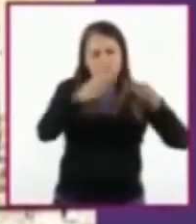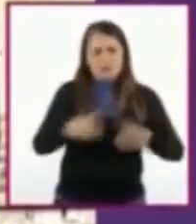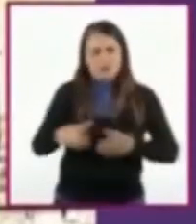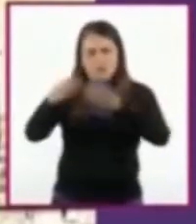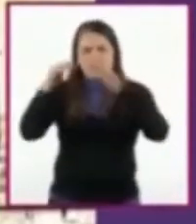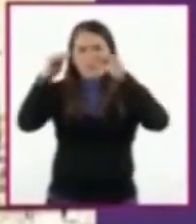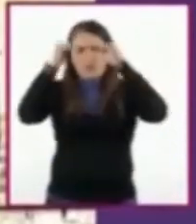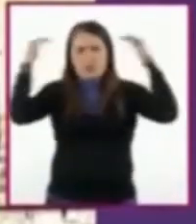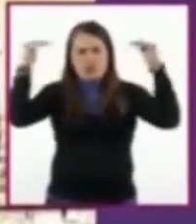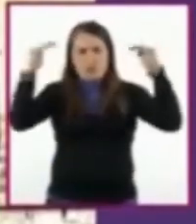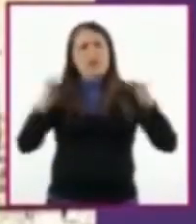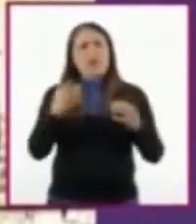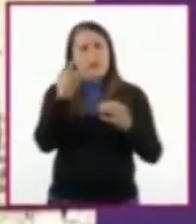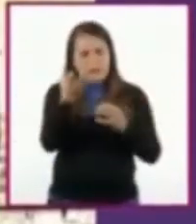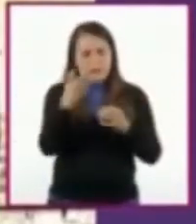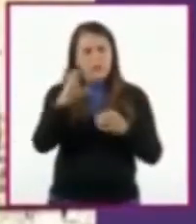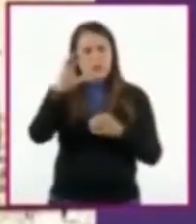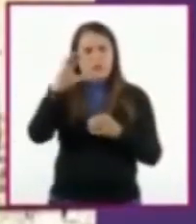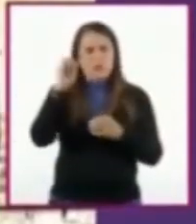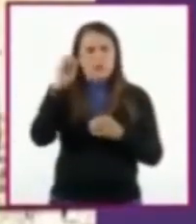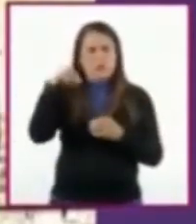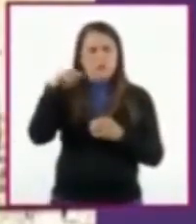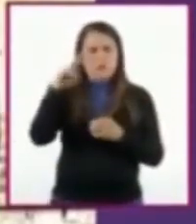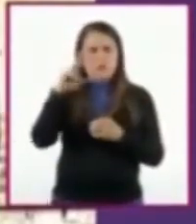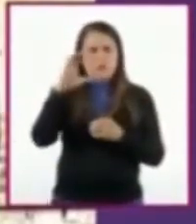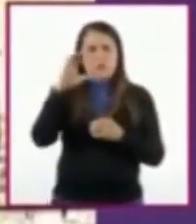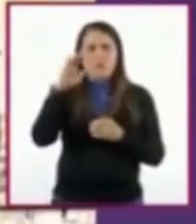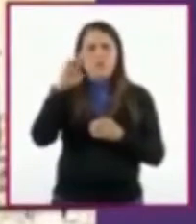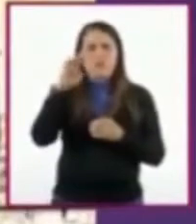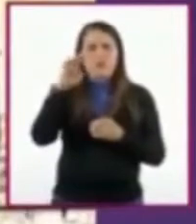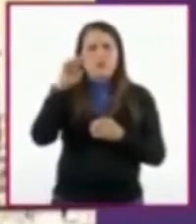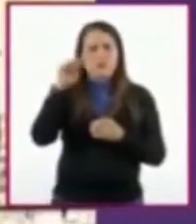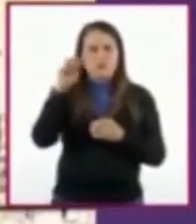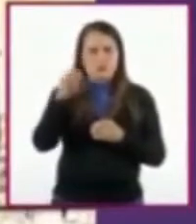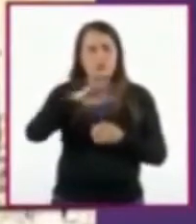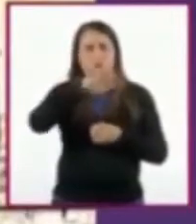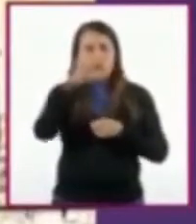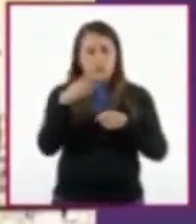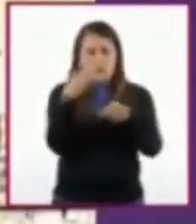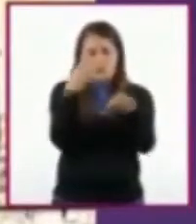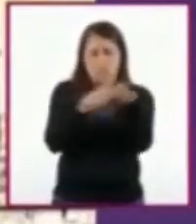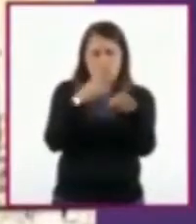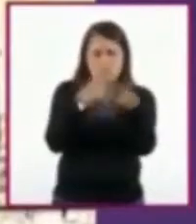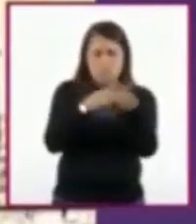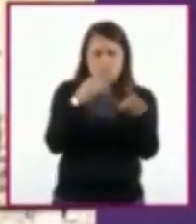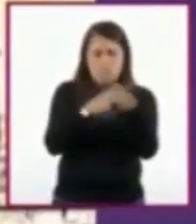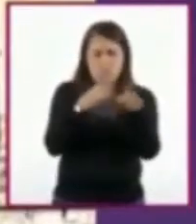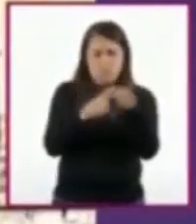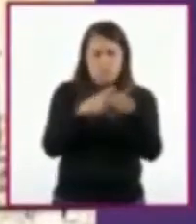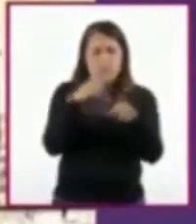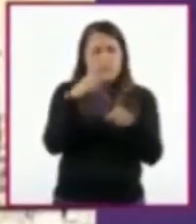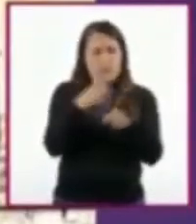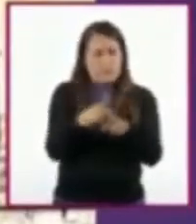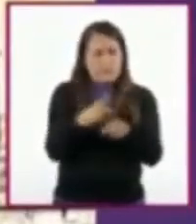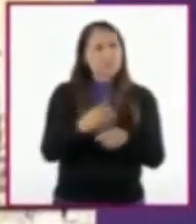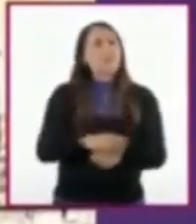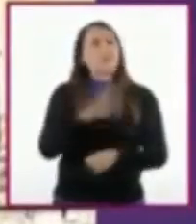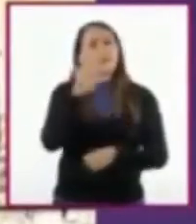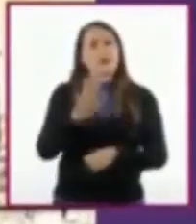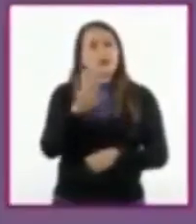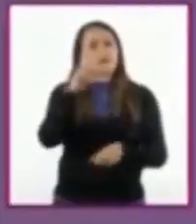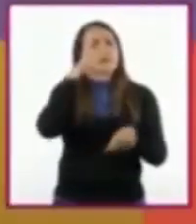hechos de esta revoltura llamada concreto. Cuando solidifican, adquieren la forma de los bloques con la dureza de una